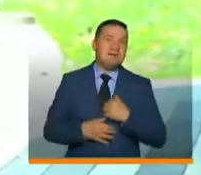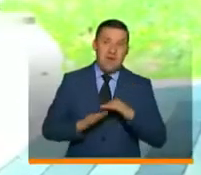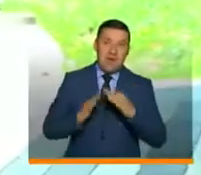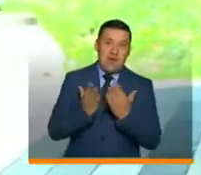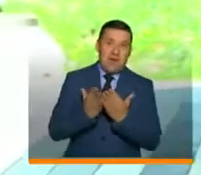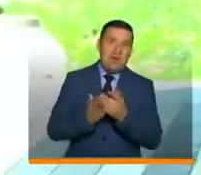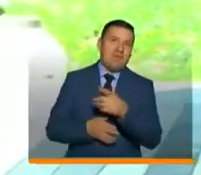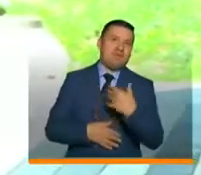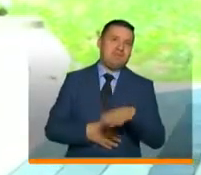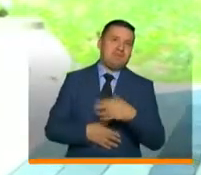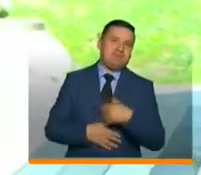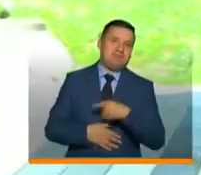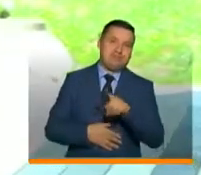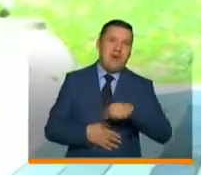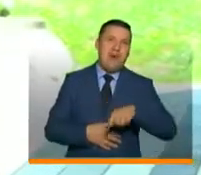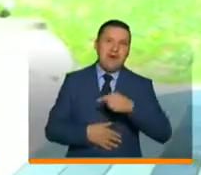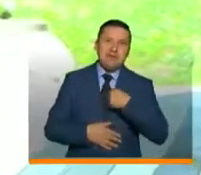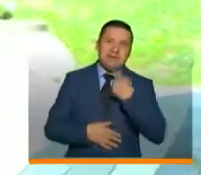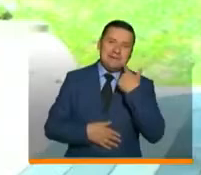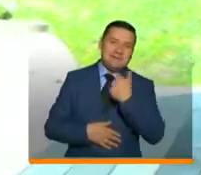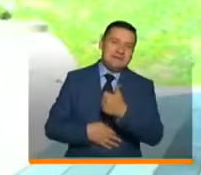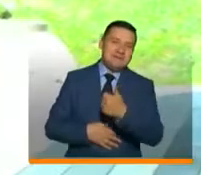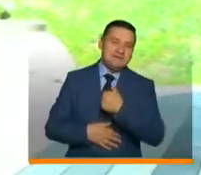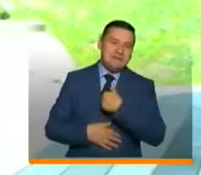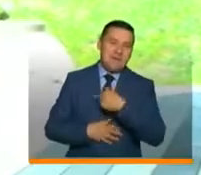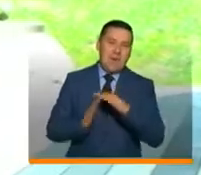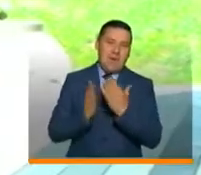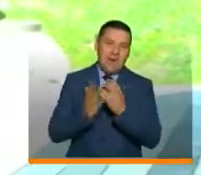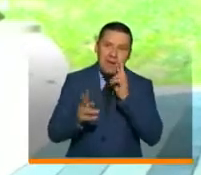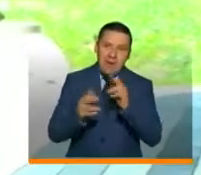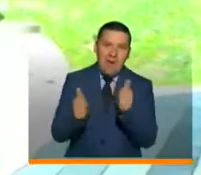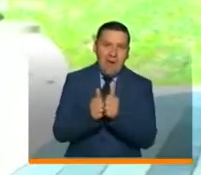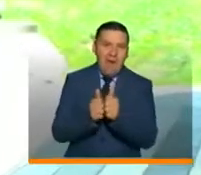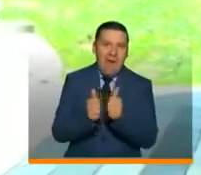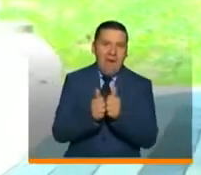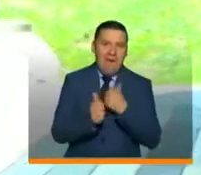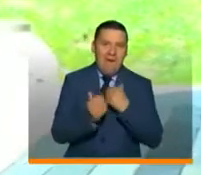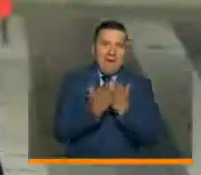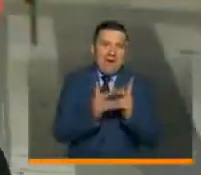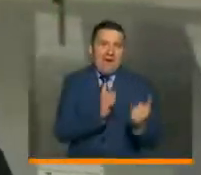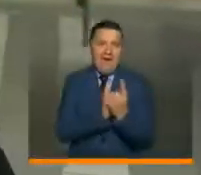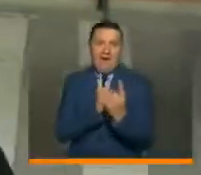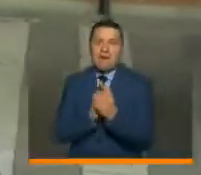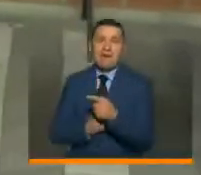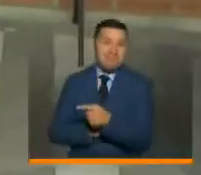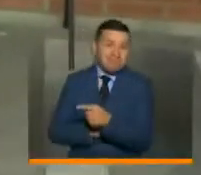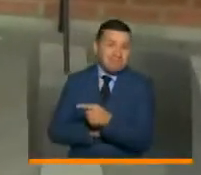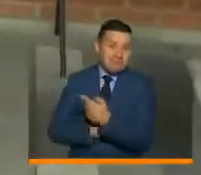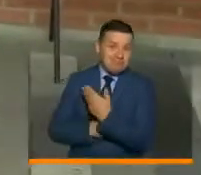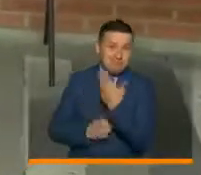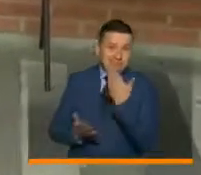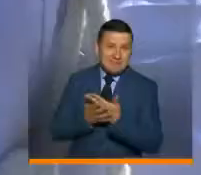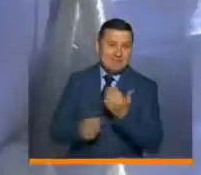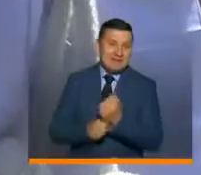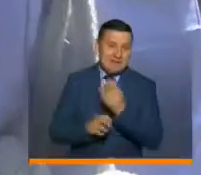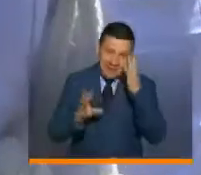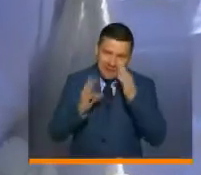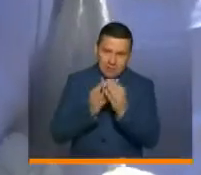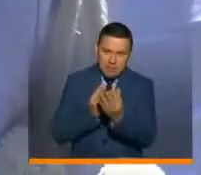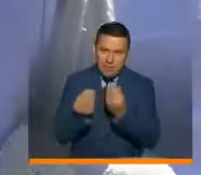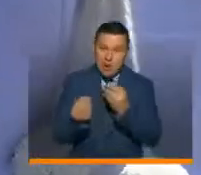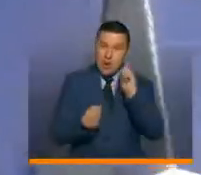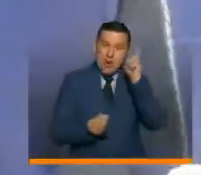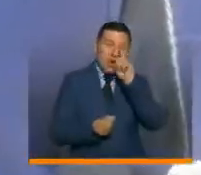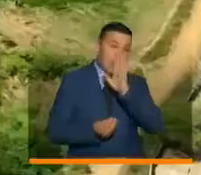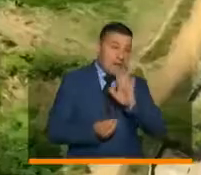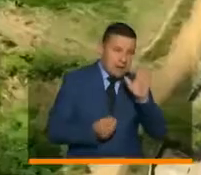colegio es divertido. Uno puede ver a sus compañeros. Así, gracias al trabajo articulado entre el